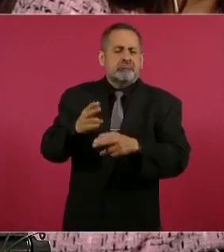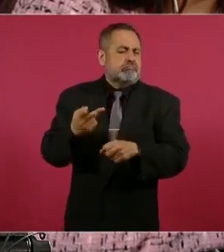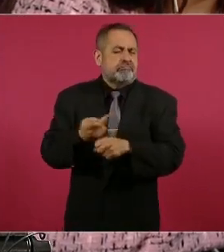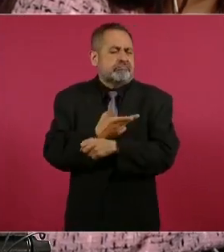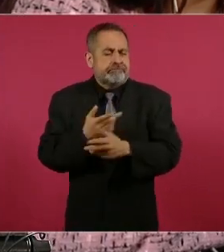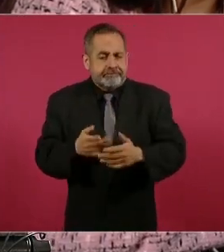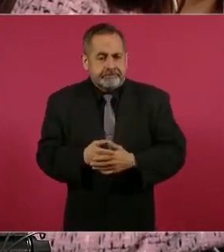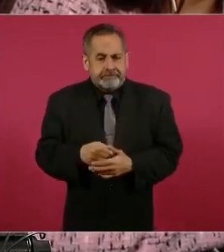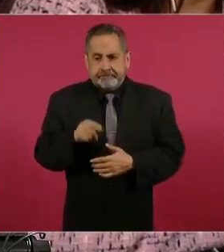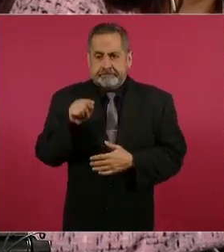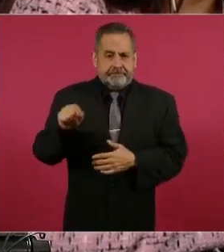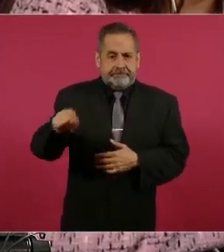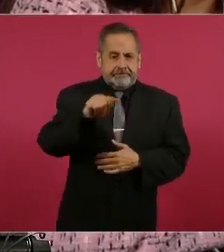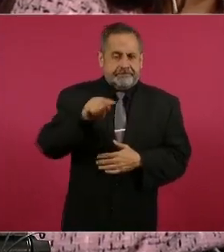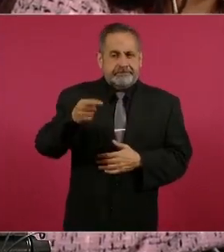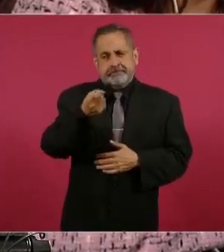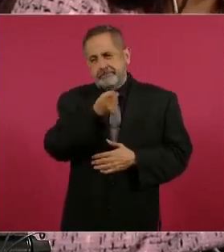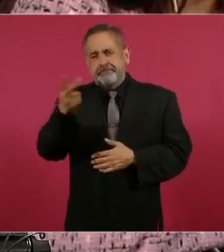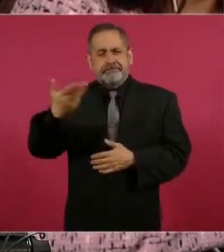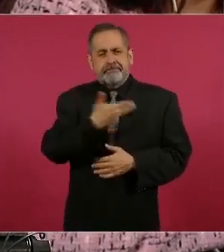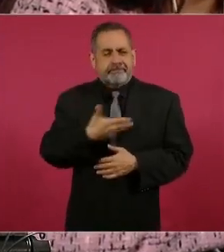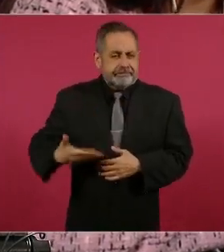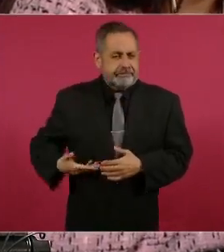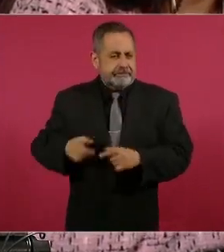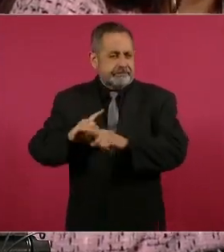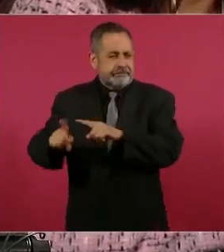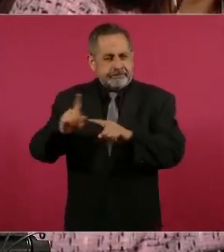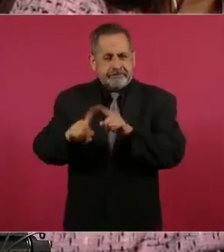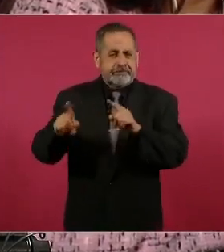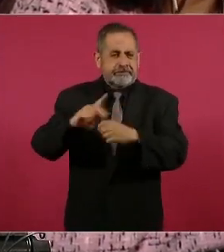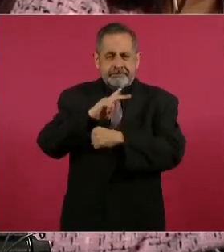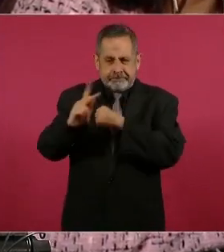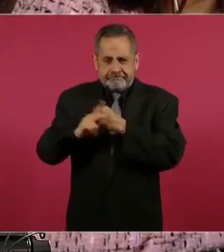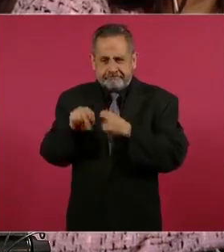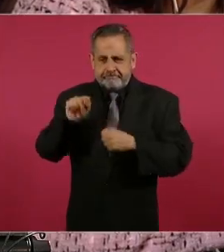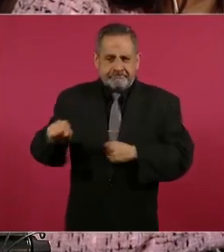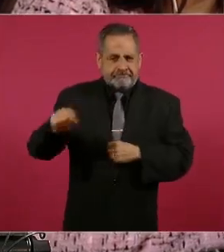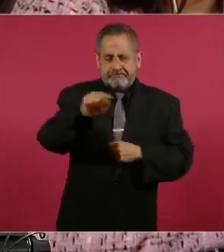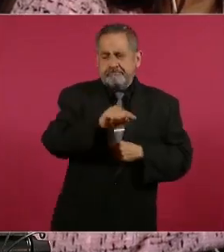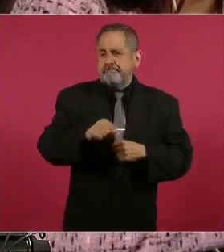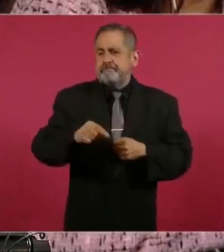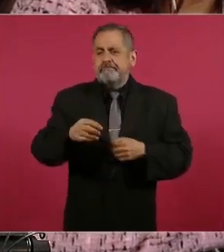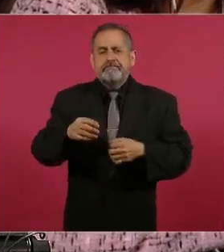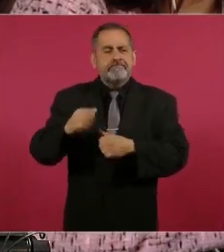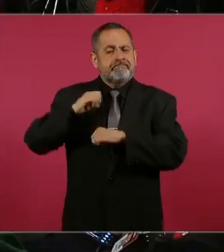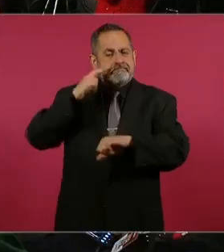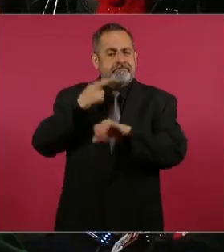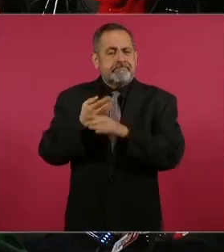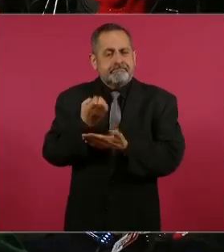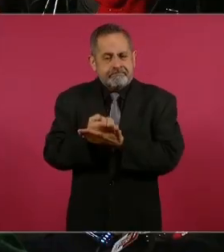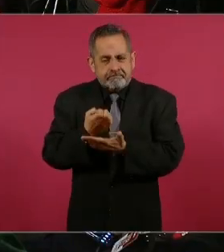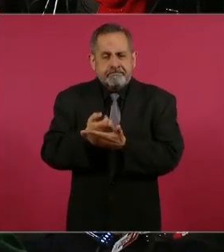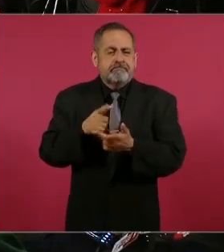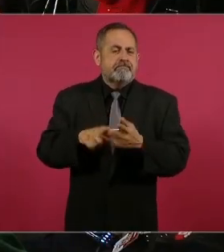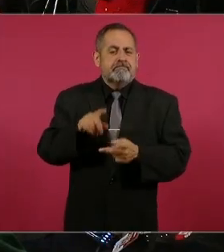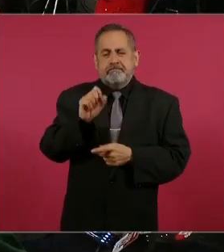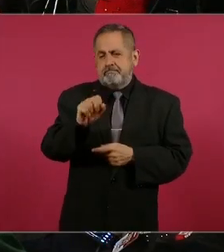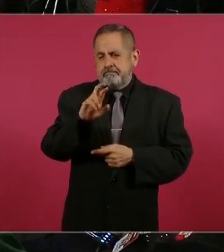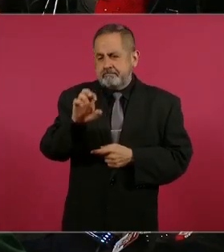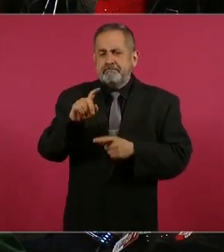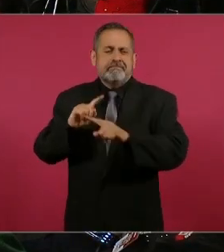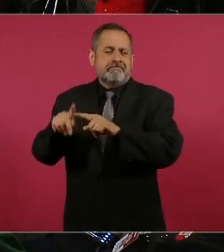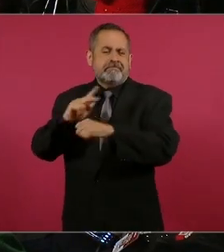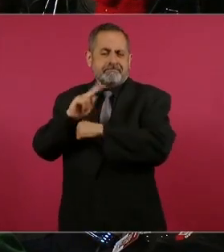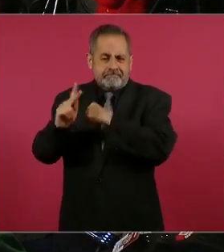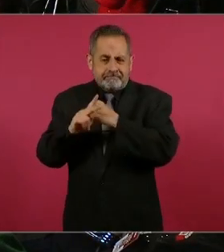por supuesto, a las mandatarias y los mandatarios, a los ministros y a las ministras de Economía, de Relaciones Relaciones Exteriores y por